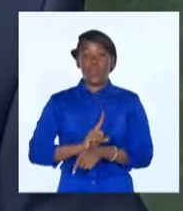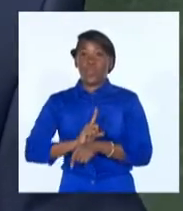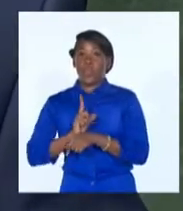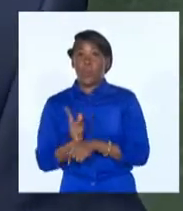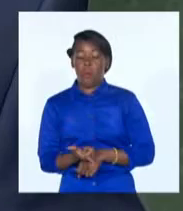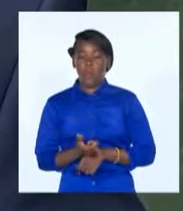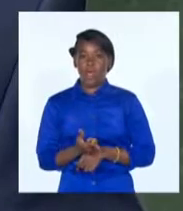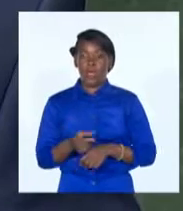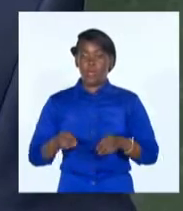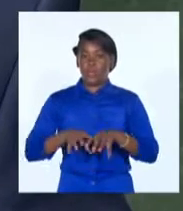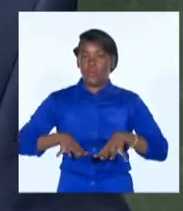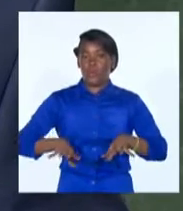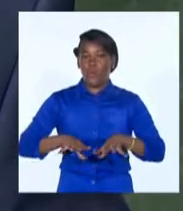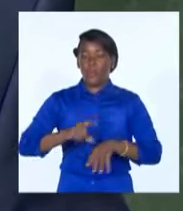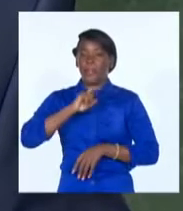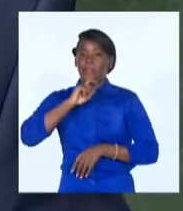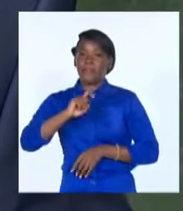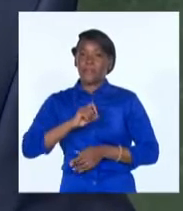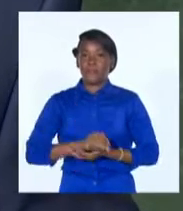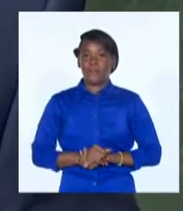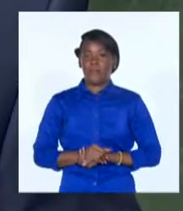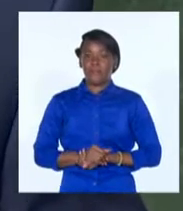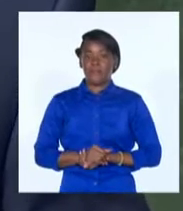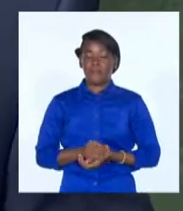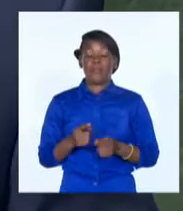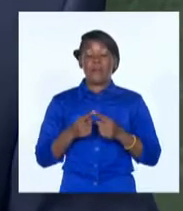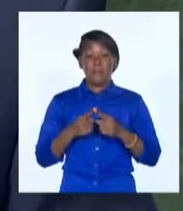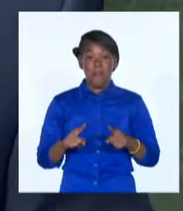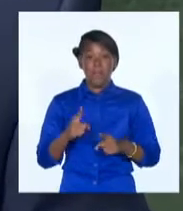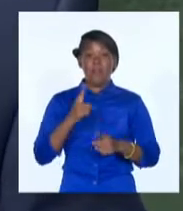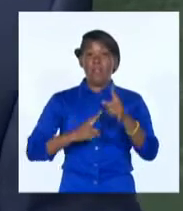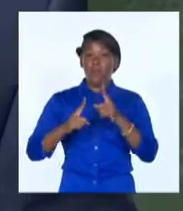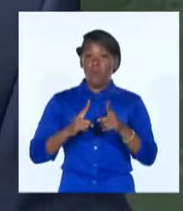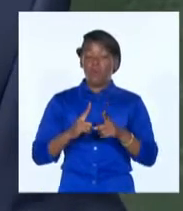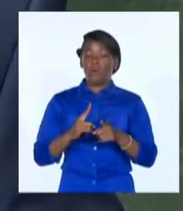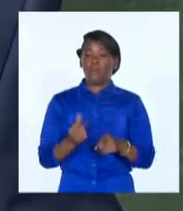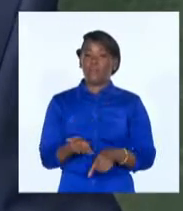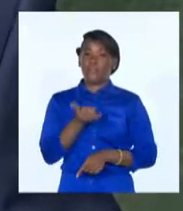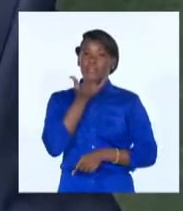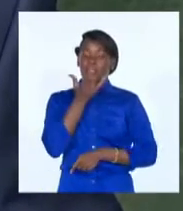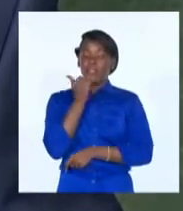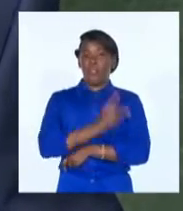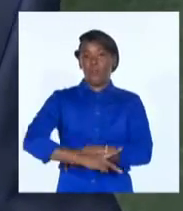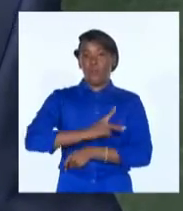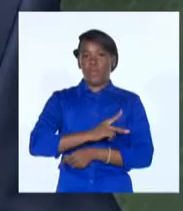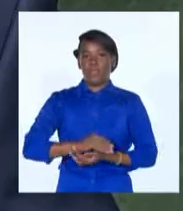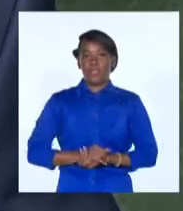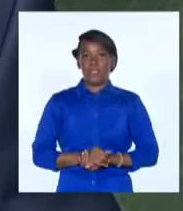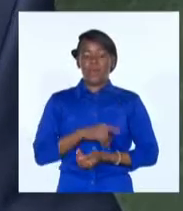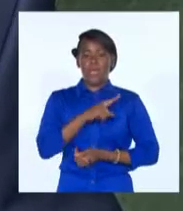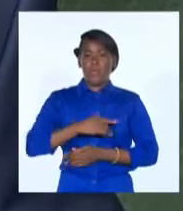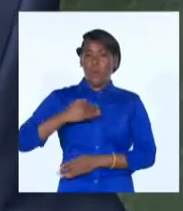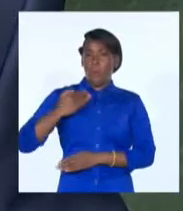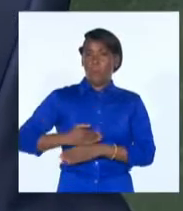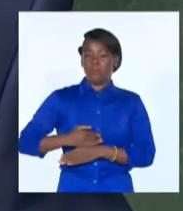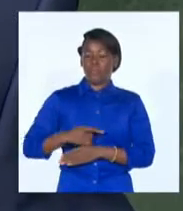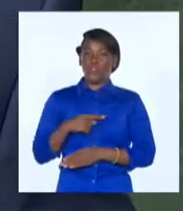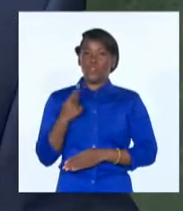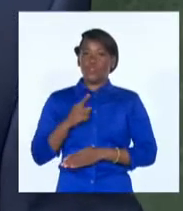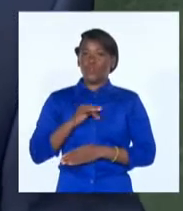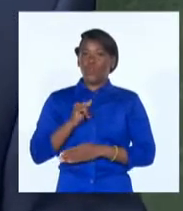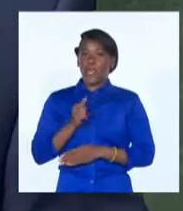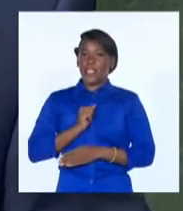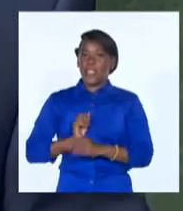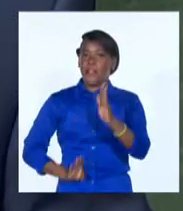alguno. Ha constituido y sigue siendo un obstáculo fundamental al desarrollo del país y a la realización de las aspiraciones